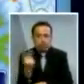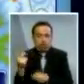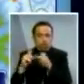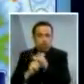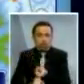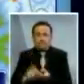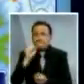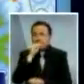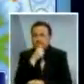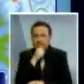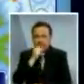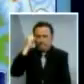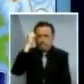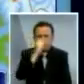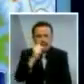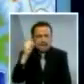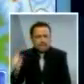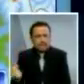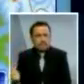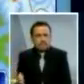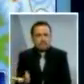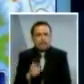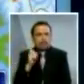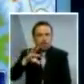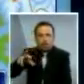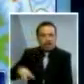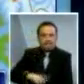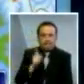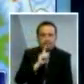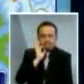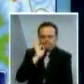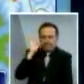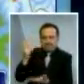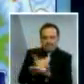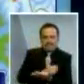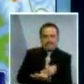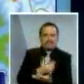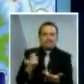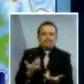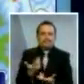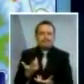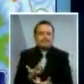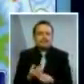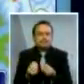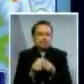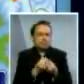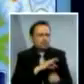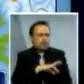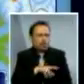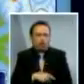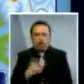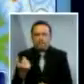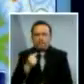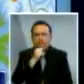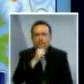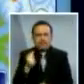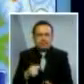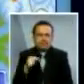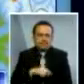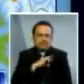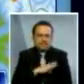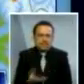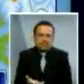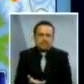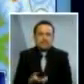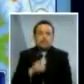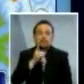fueron brutalmente asesinados, no con el propósito de robarles para lucrar, para asaltarlos, como se cometen muchos robos y asaltos lamentablemente en nuestro país, sino